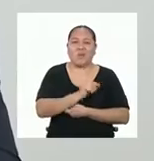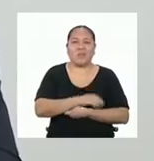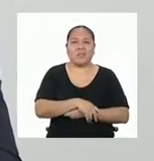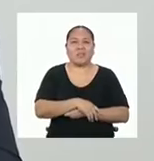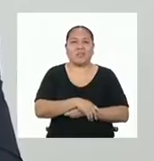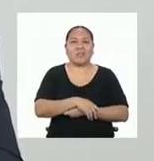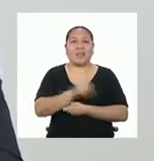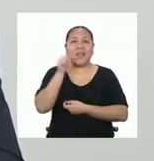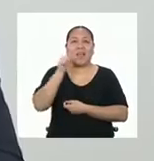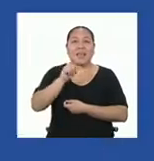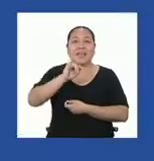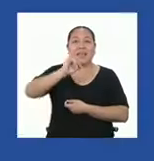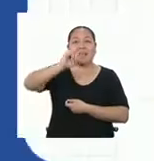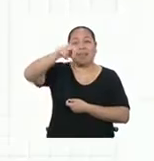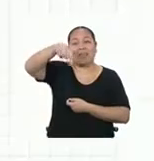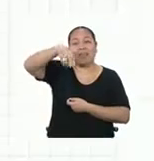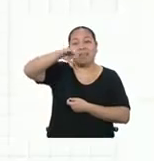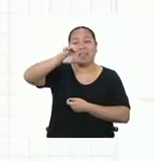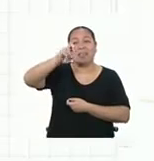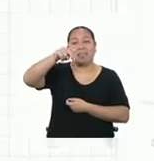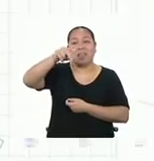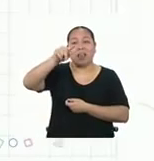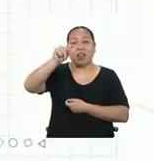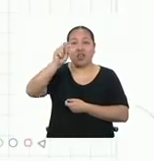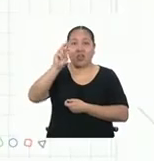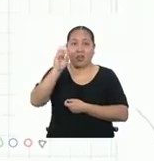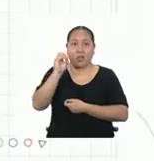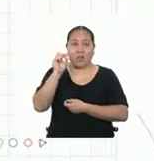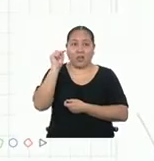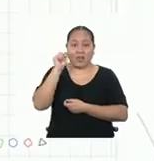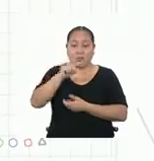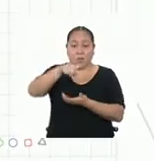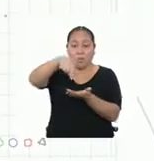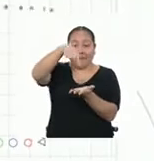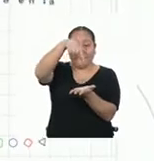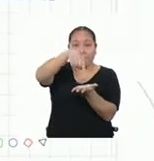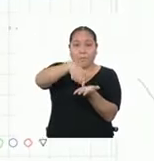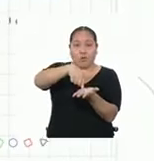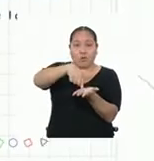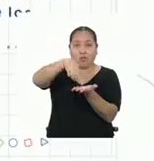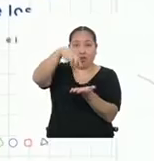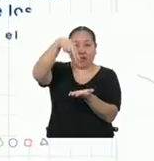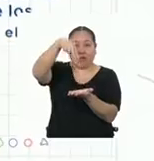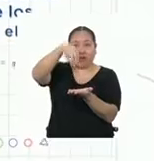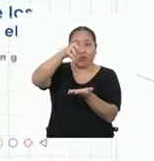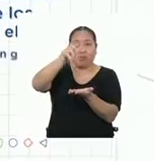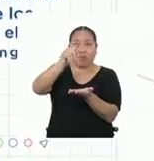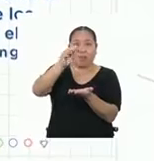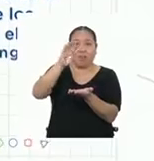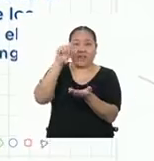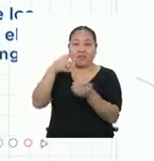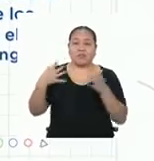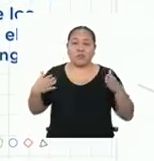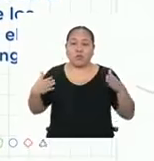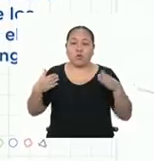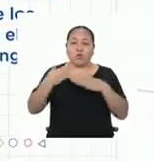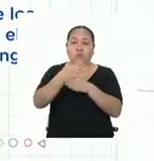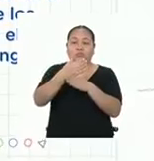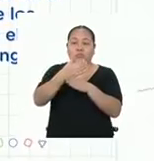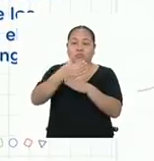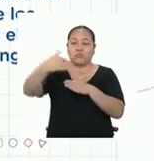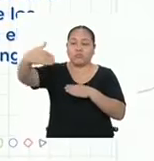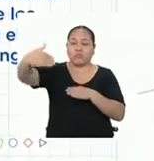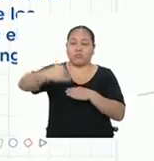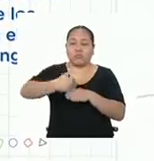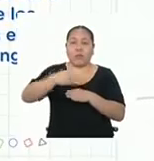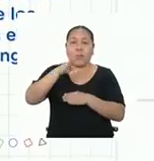Me refiero al incentro El incentro es un punto notable y este se encuentra en la intersección de las tres